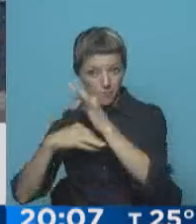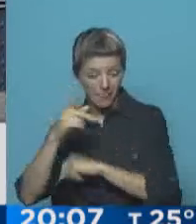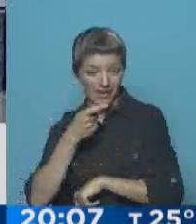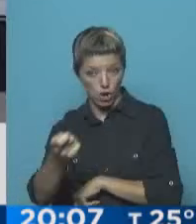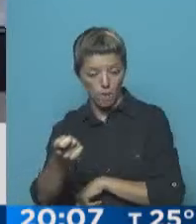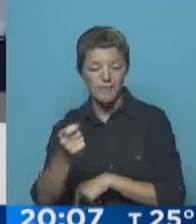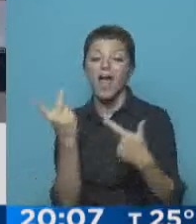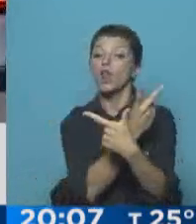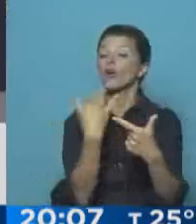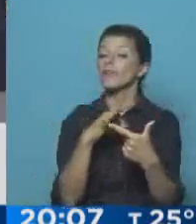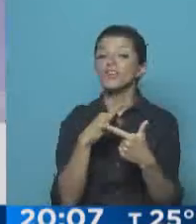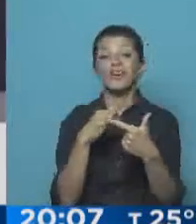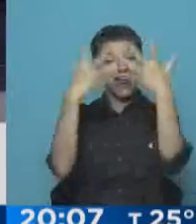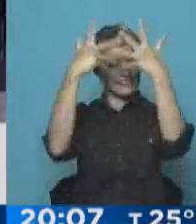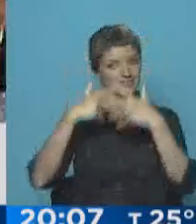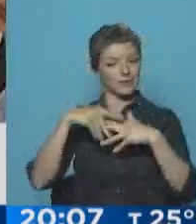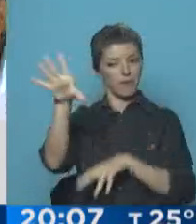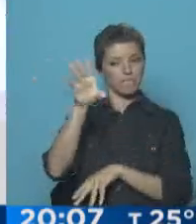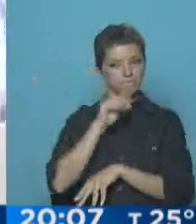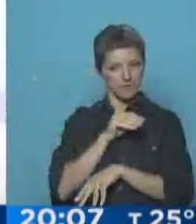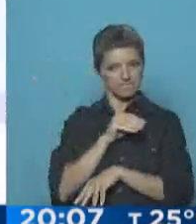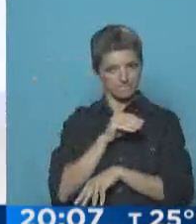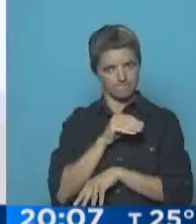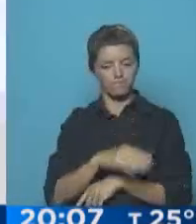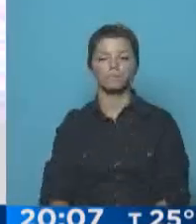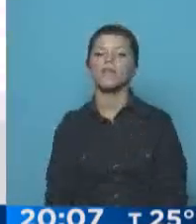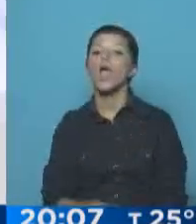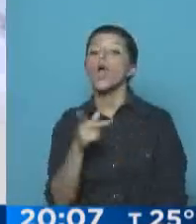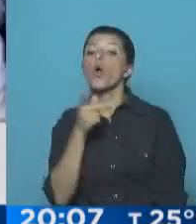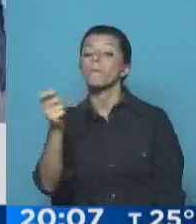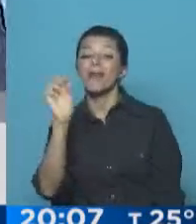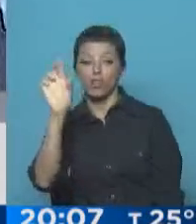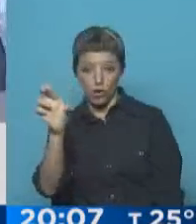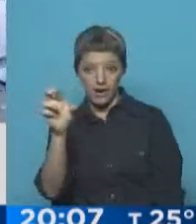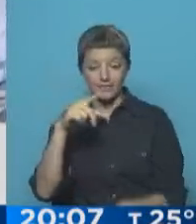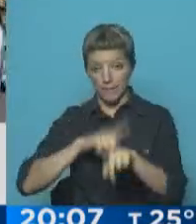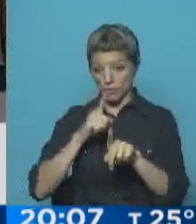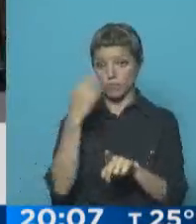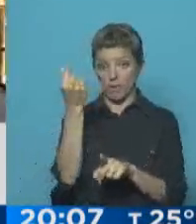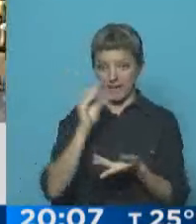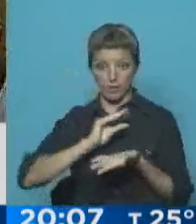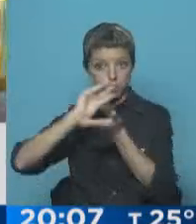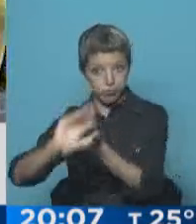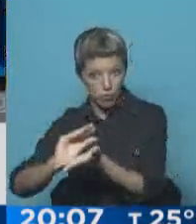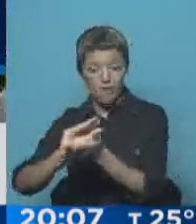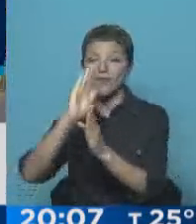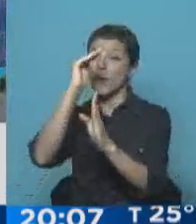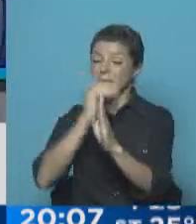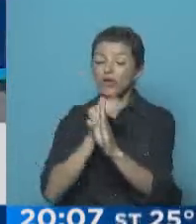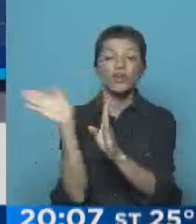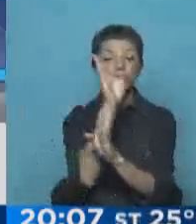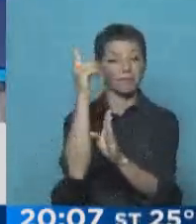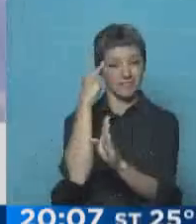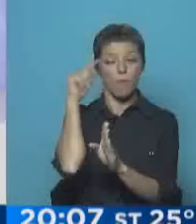sus sistemas al nuevo escenario. La compra de divisas con efectivo fueron muchísimas menos, dado que tienen